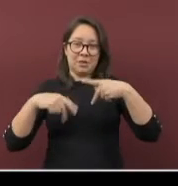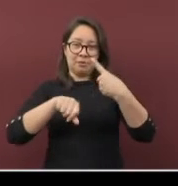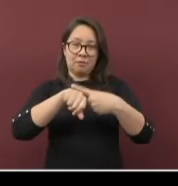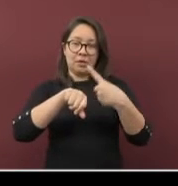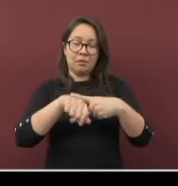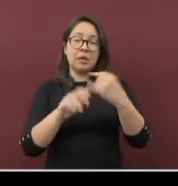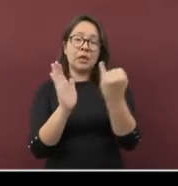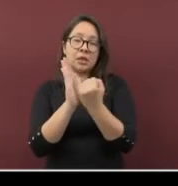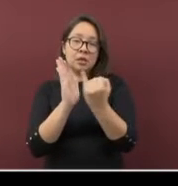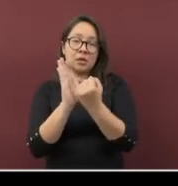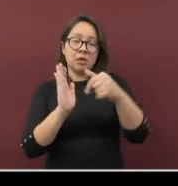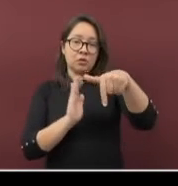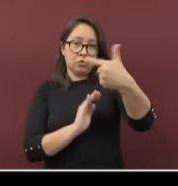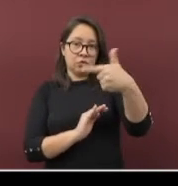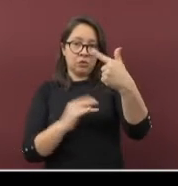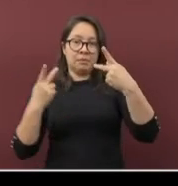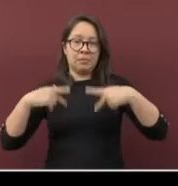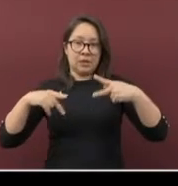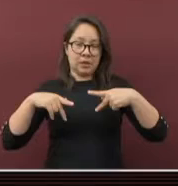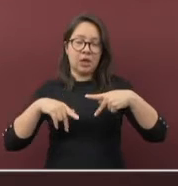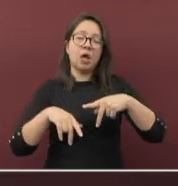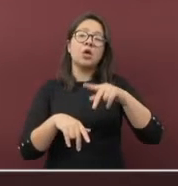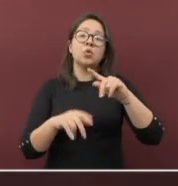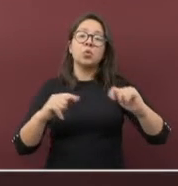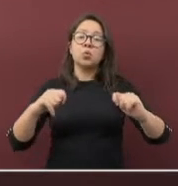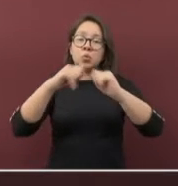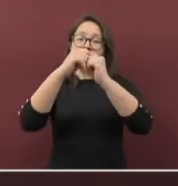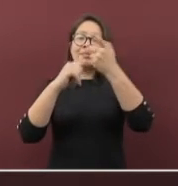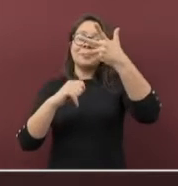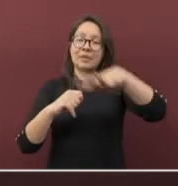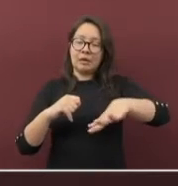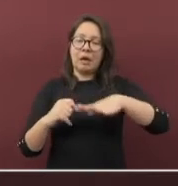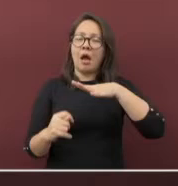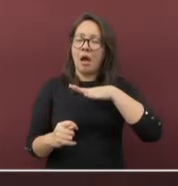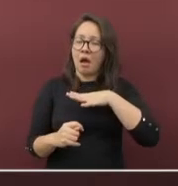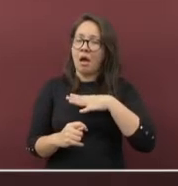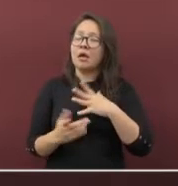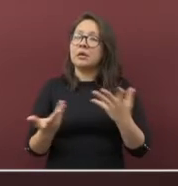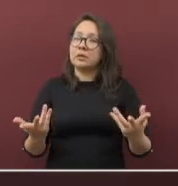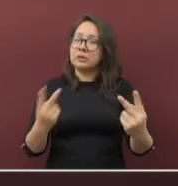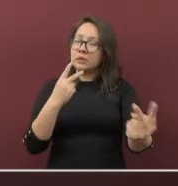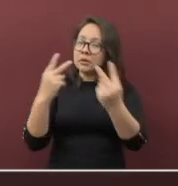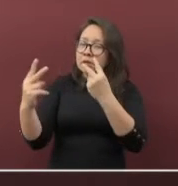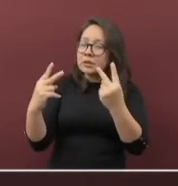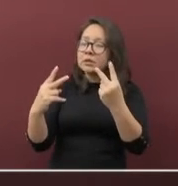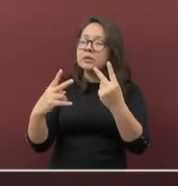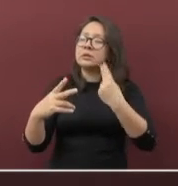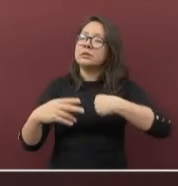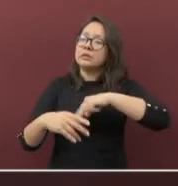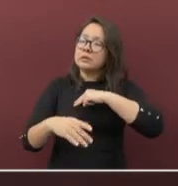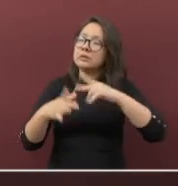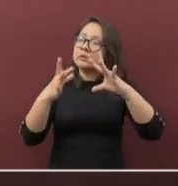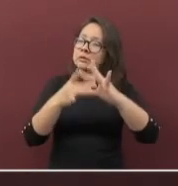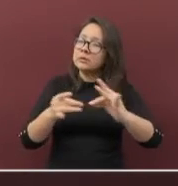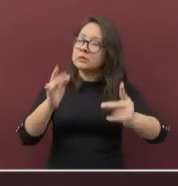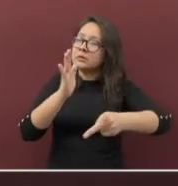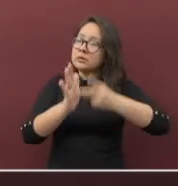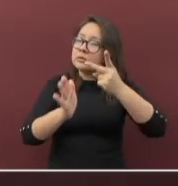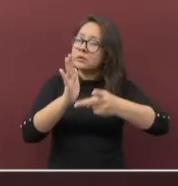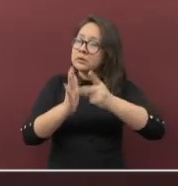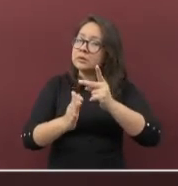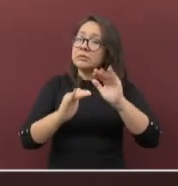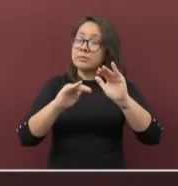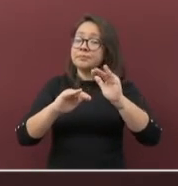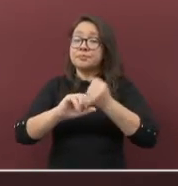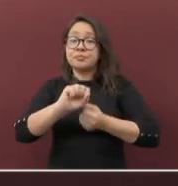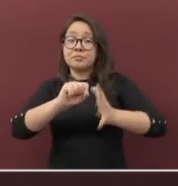quitándose y tuxpan 10 como se pueden dar cuenta e insistimos en ello la pandemia aún no termina los